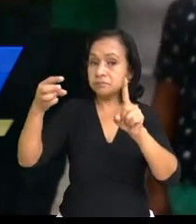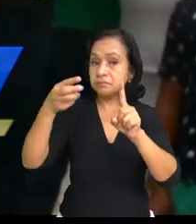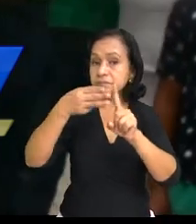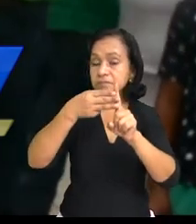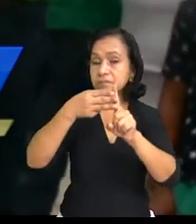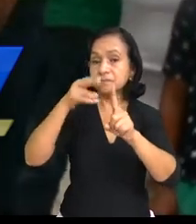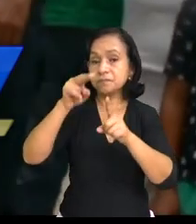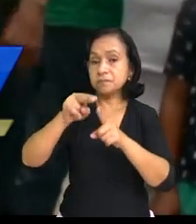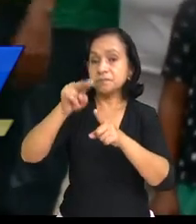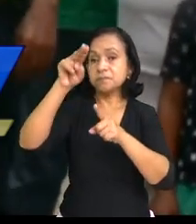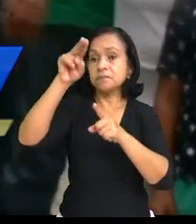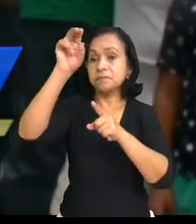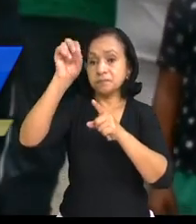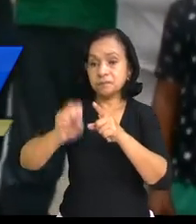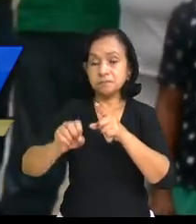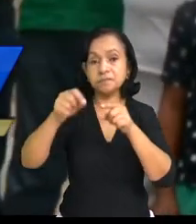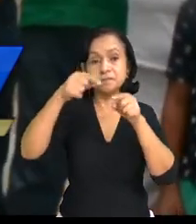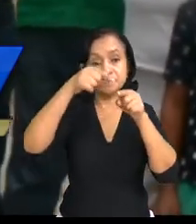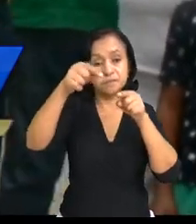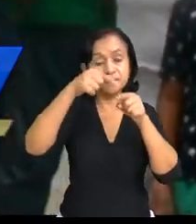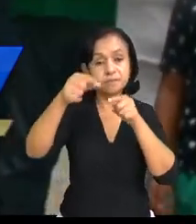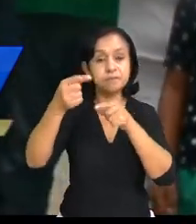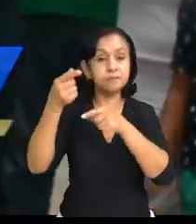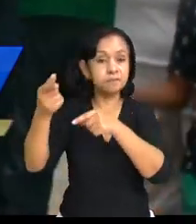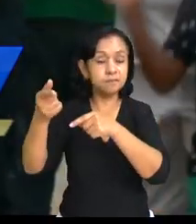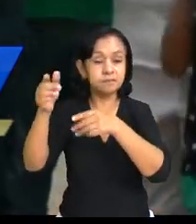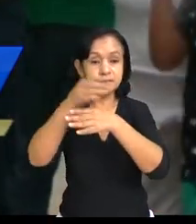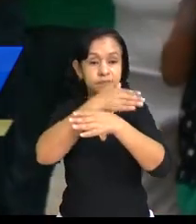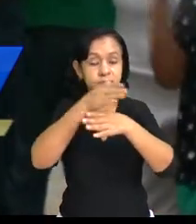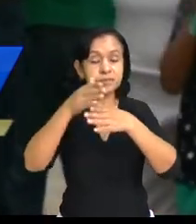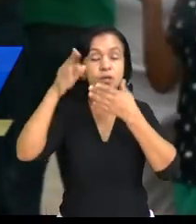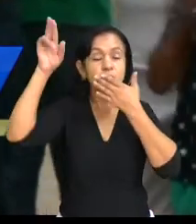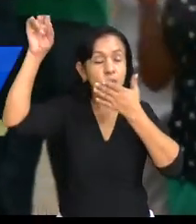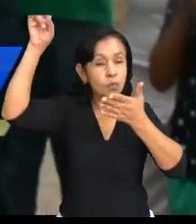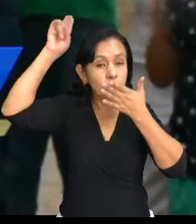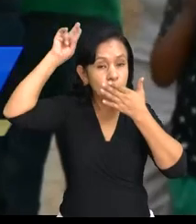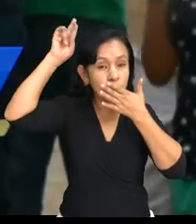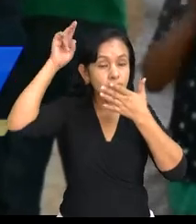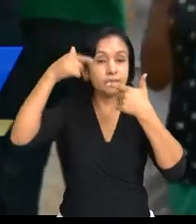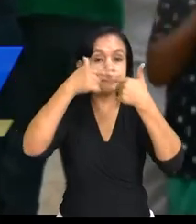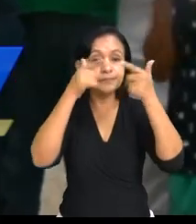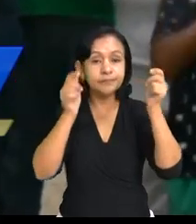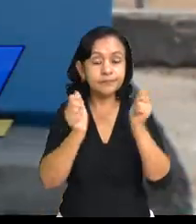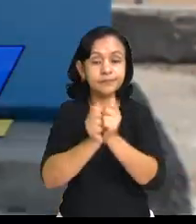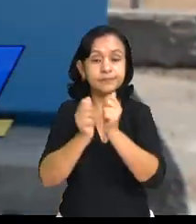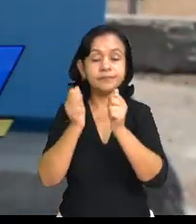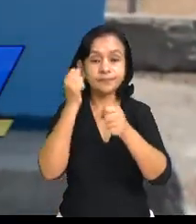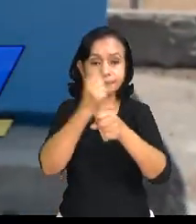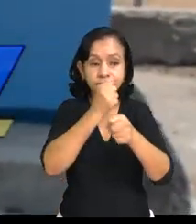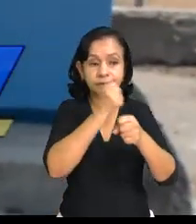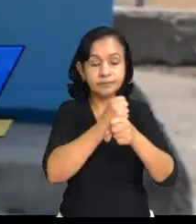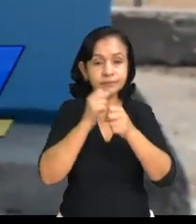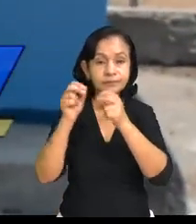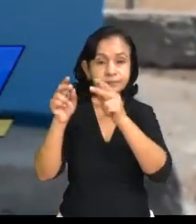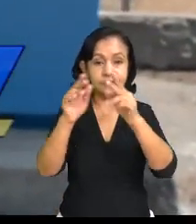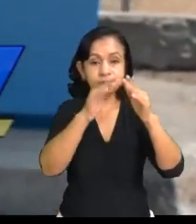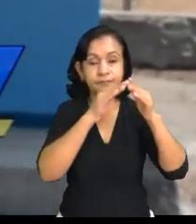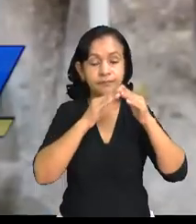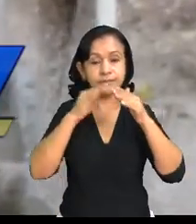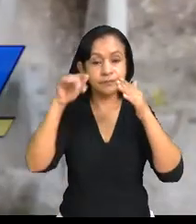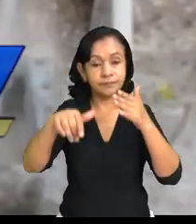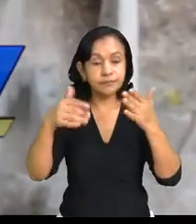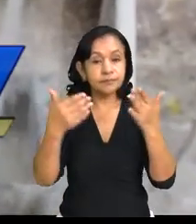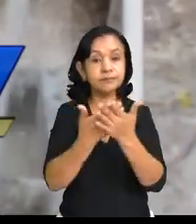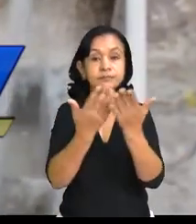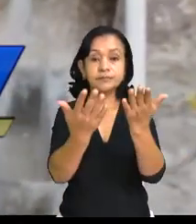regionales, de los gobiernos municipales, de los gobiernos territoriales indígenas, y trabajar con las comunidades. Actualmente